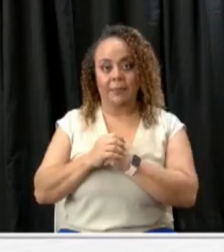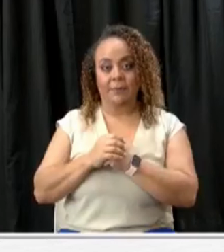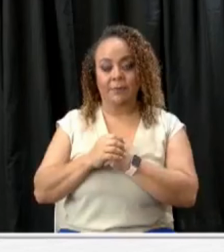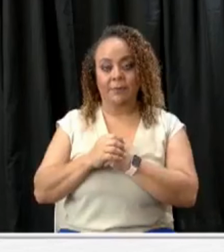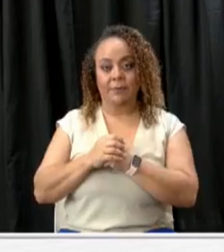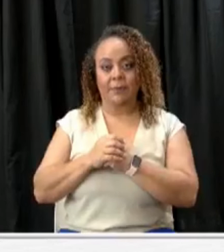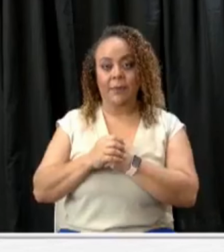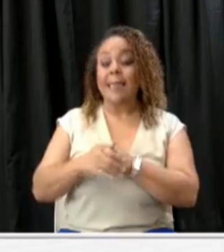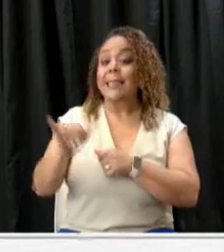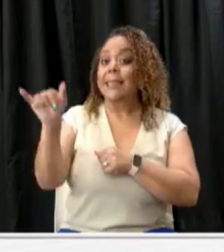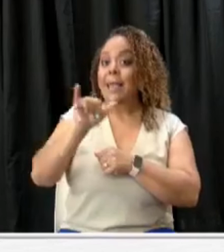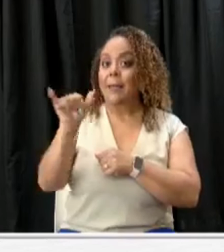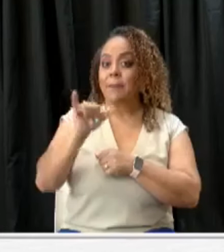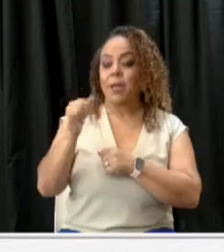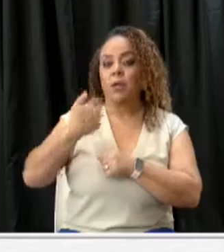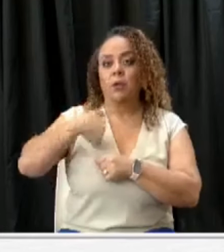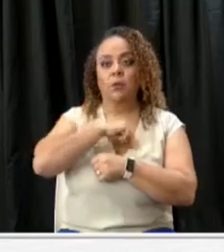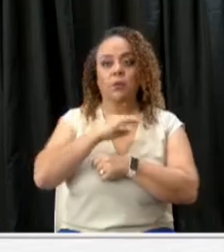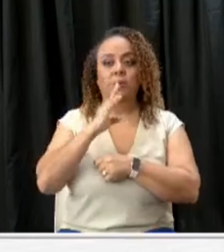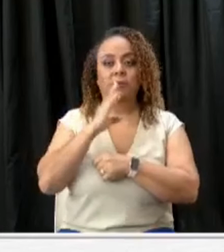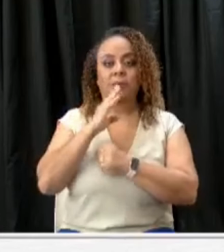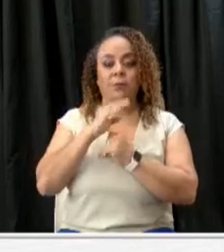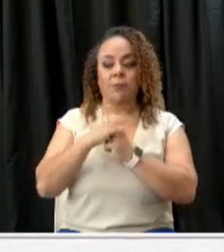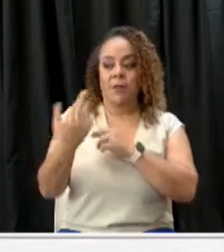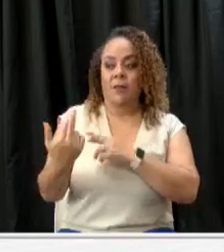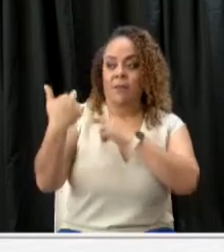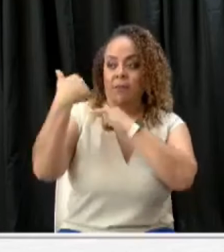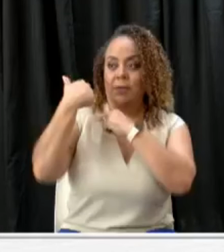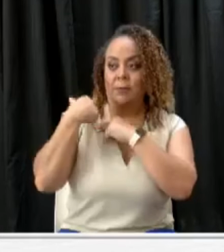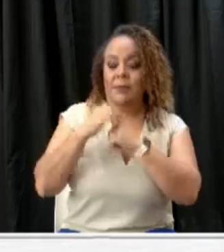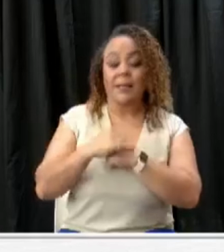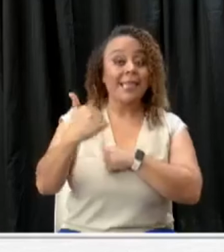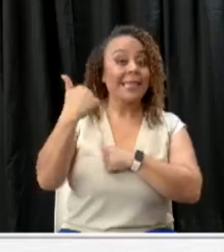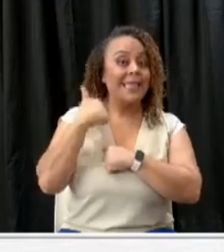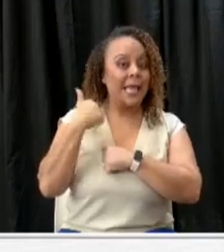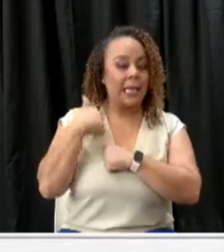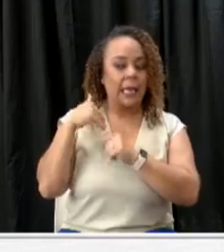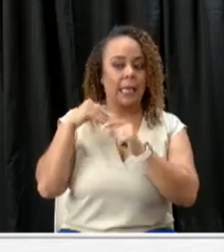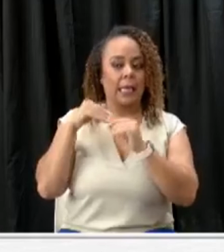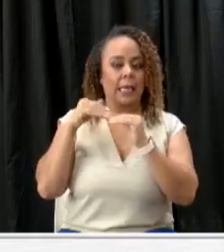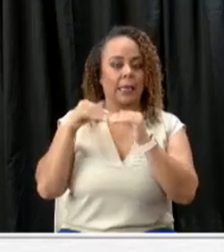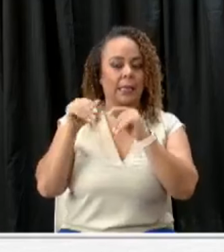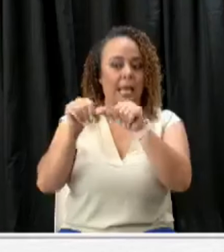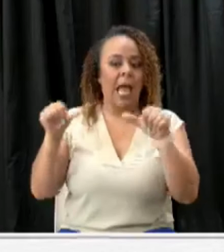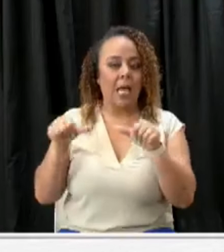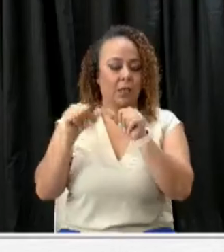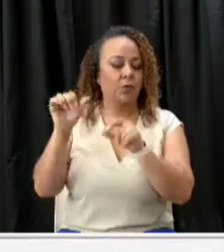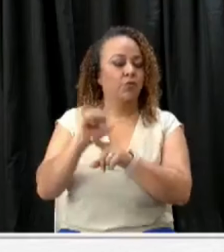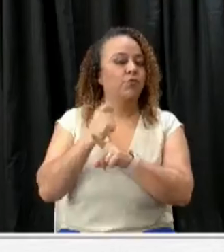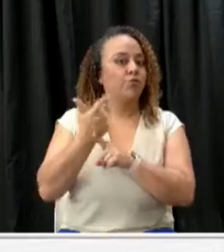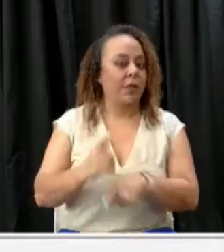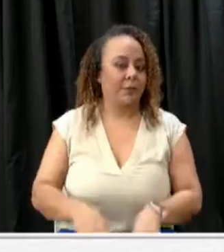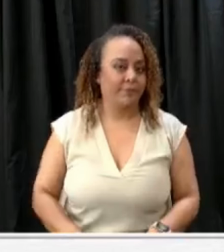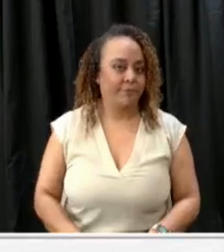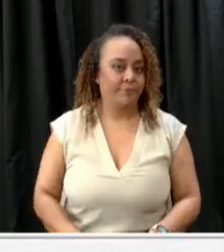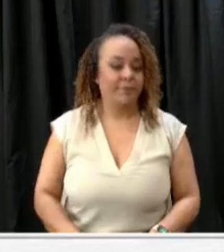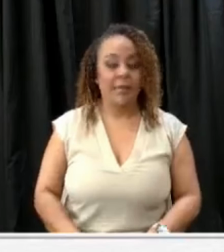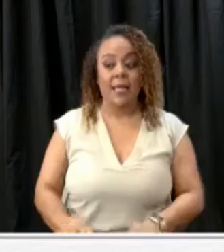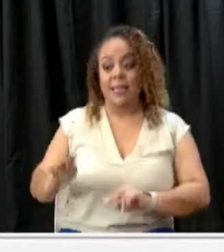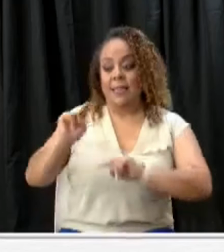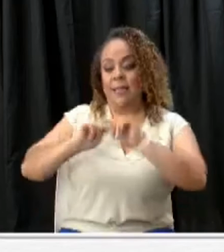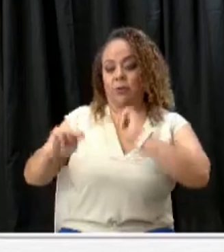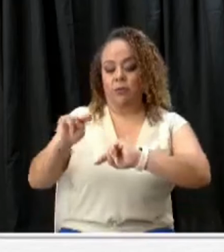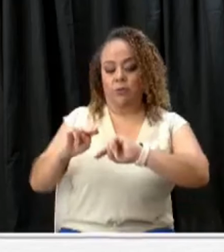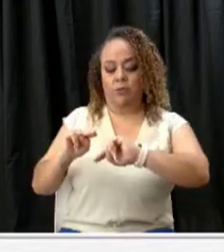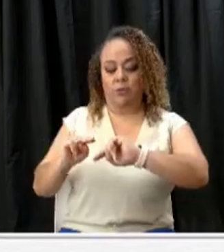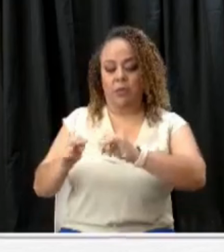empresarial, también estamos hablando de la responsabilidad que se tiene a nivel social. Cómo los negocios